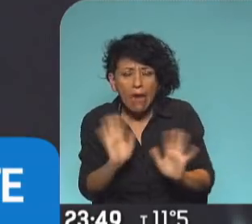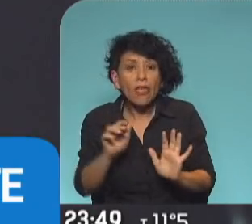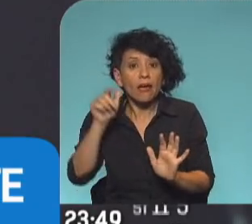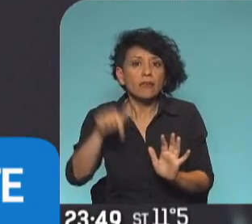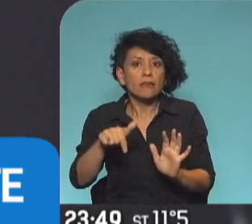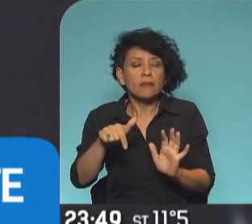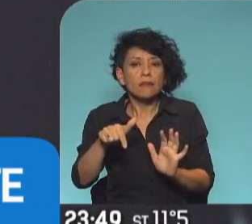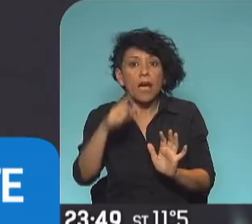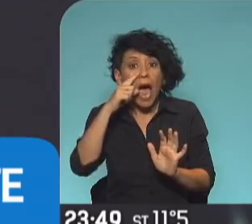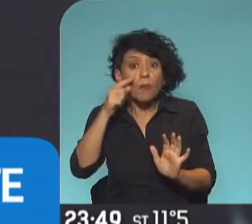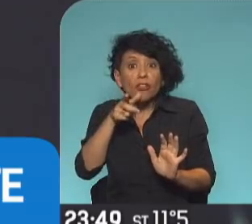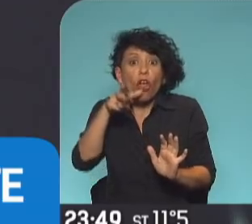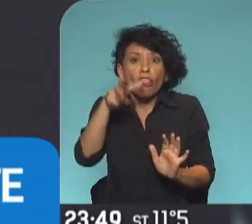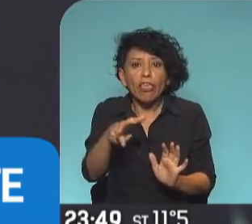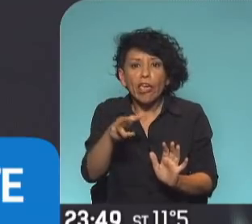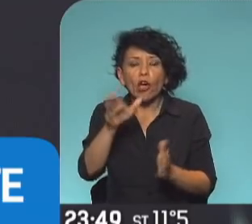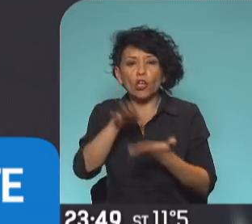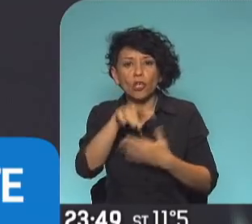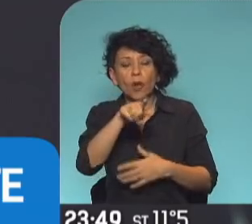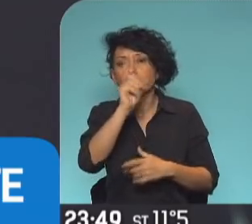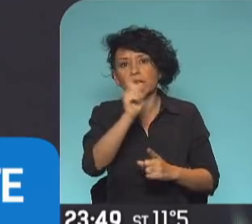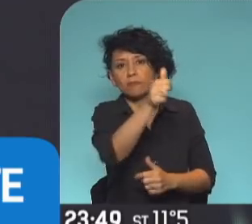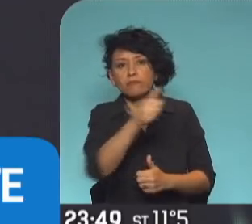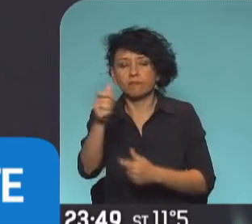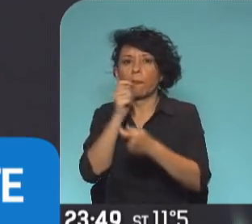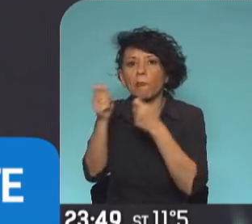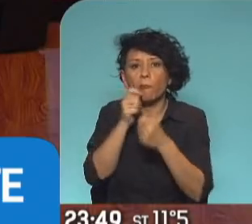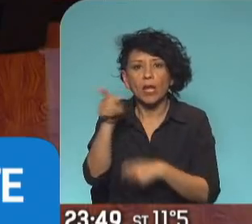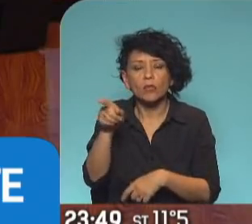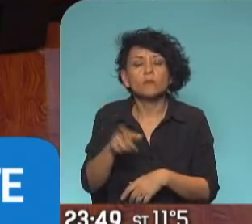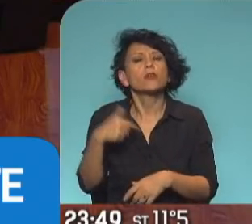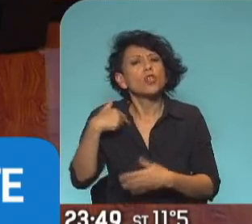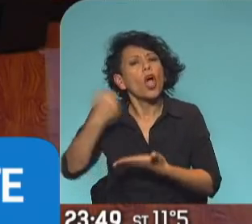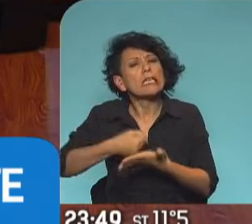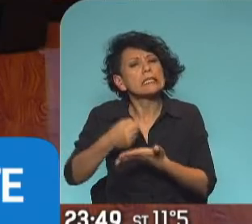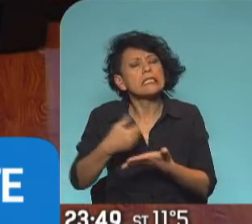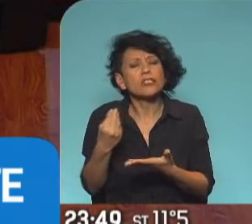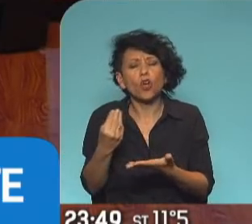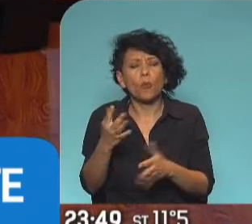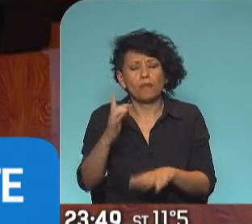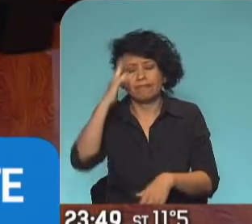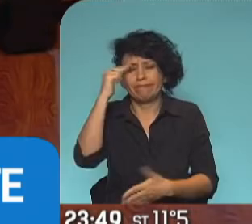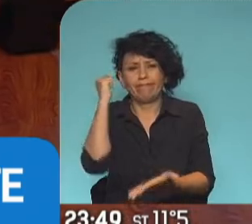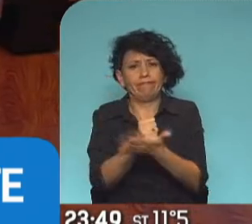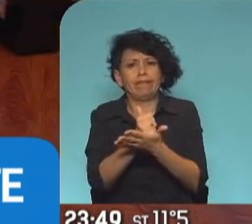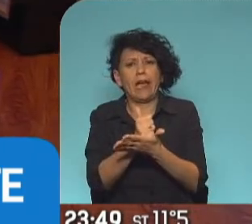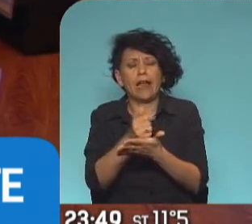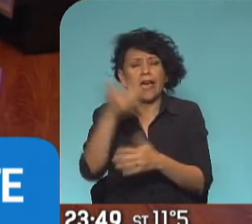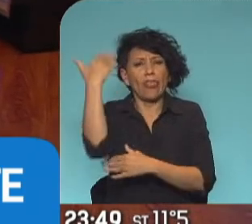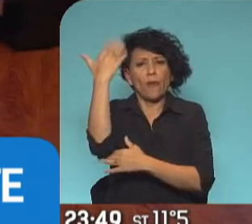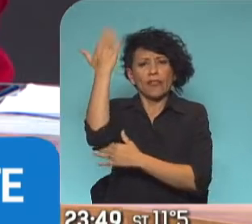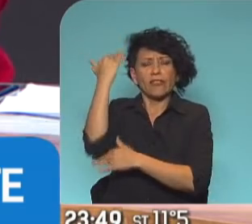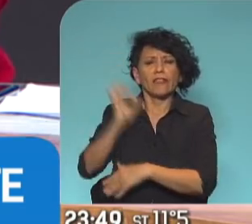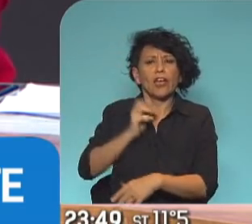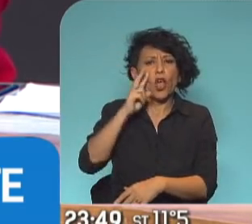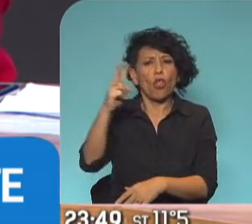esto sirvió como una forma también de colocar esto, ¿no? Sí, De esto yo es el insisto debate. que como quedó un trauma en aquel debate